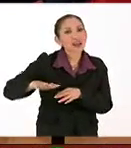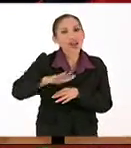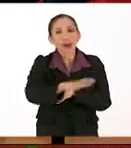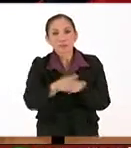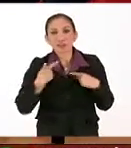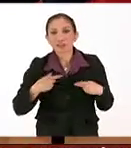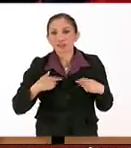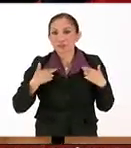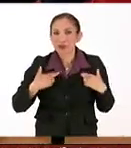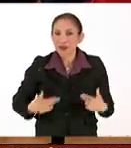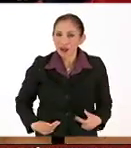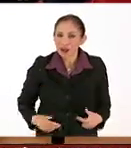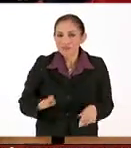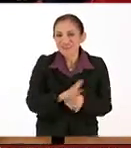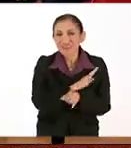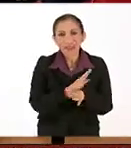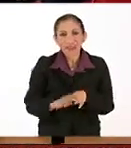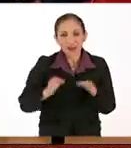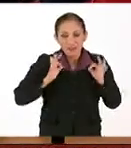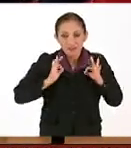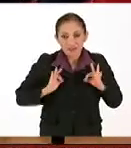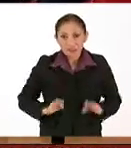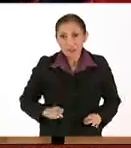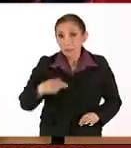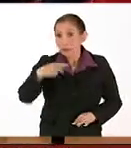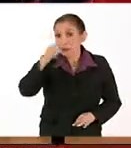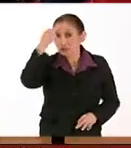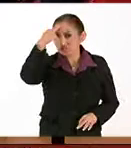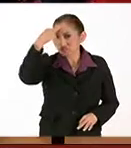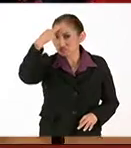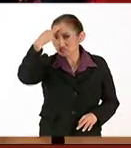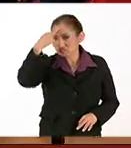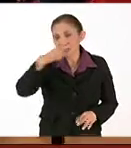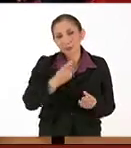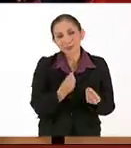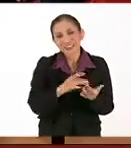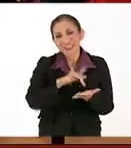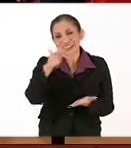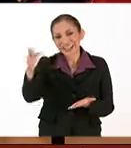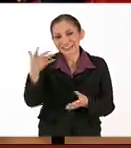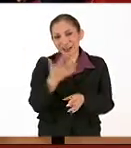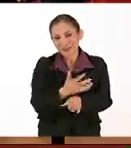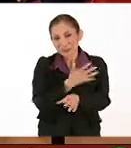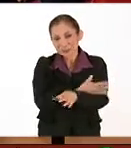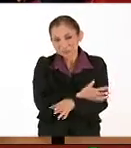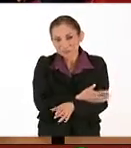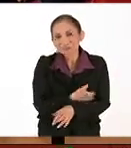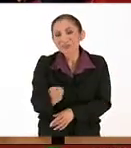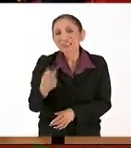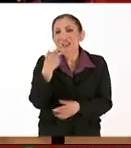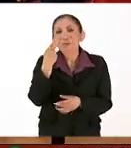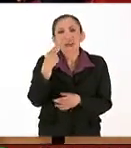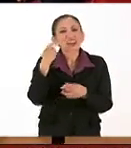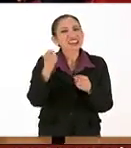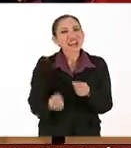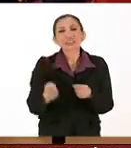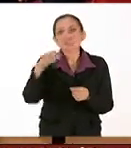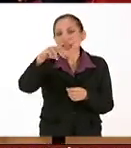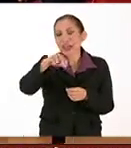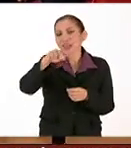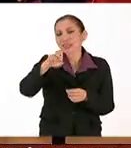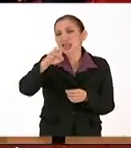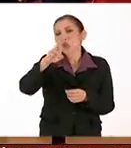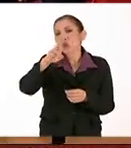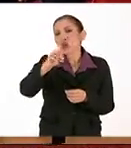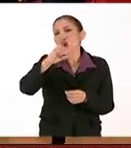los seres humanos, el bienestar físico, pero sobre todo mental, doctor. Muchas gracias por estar aquí y hablarnos de lo que es la